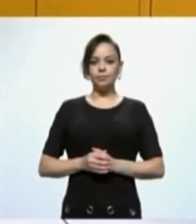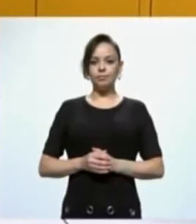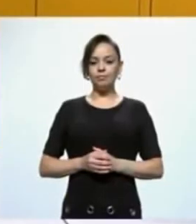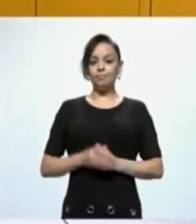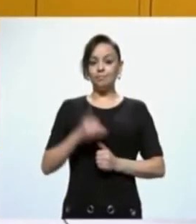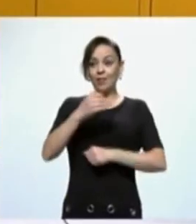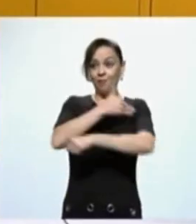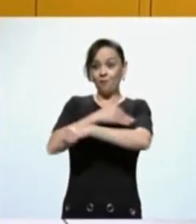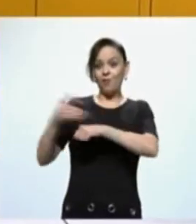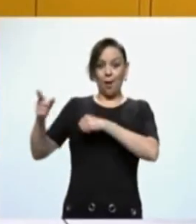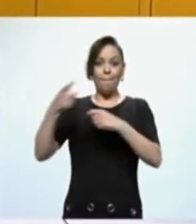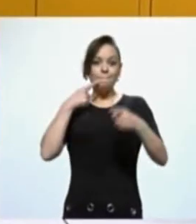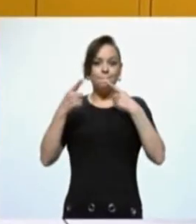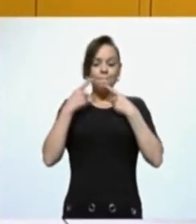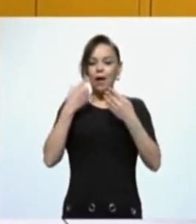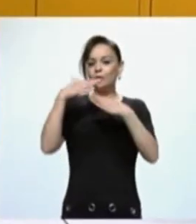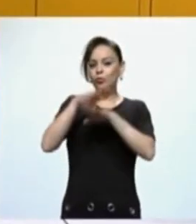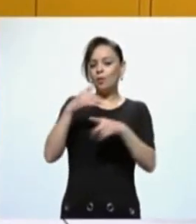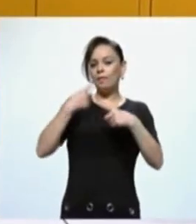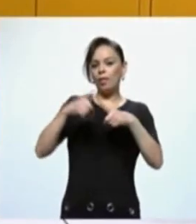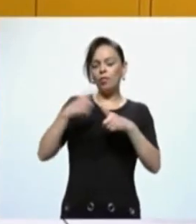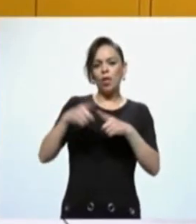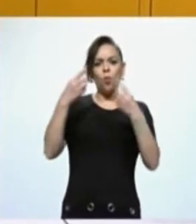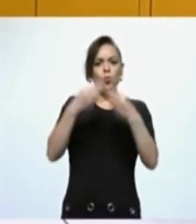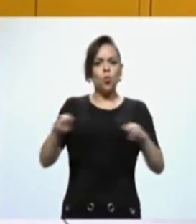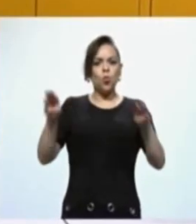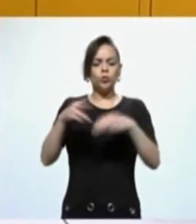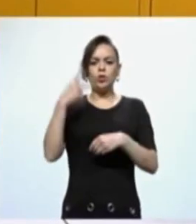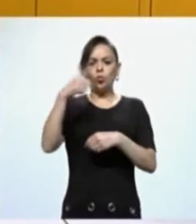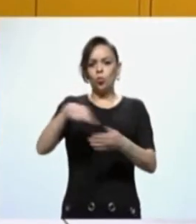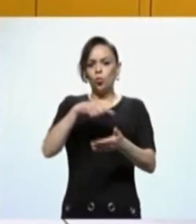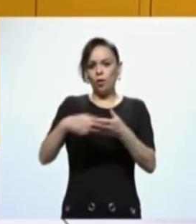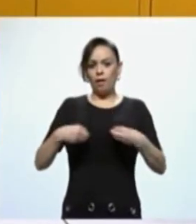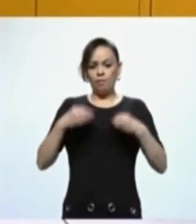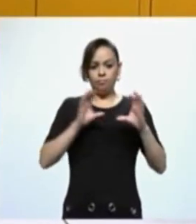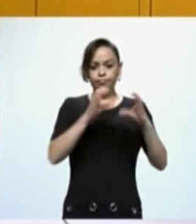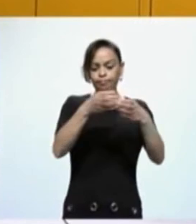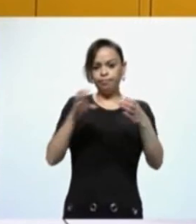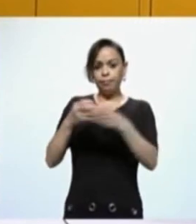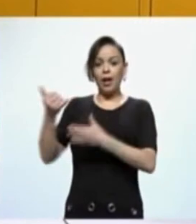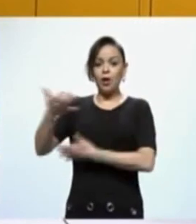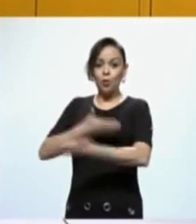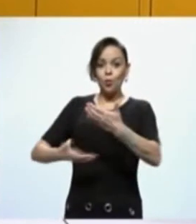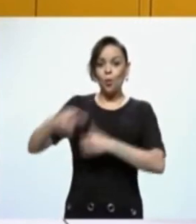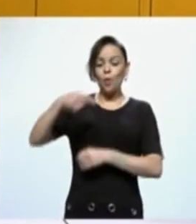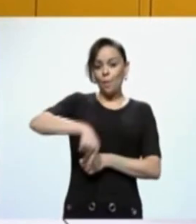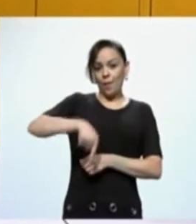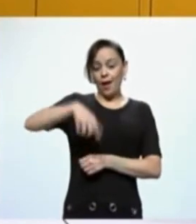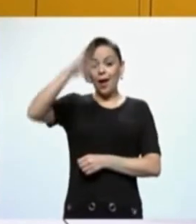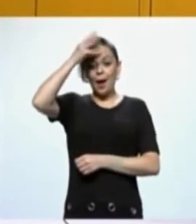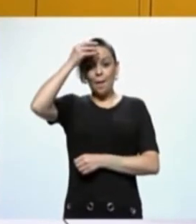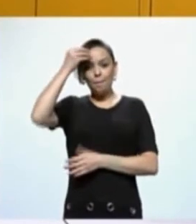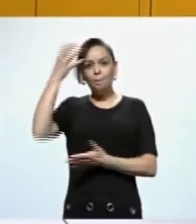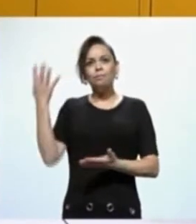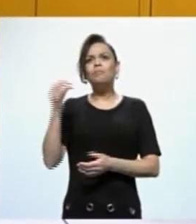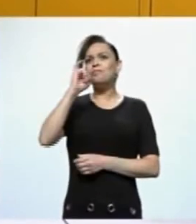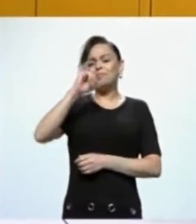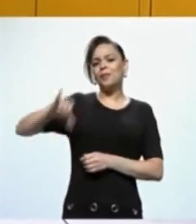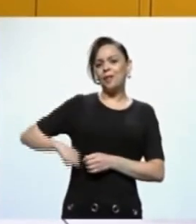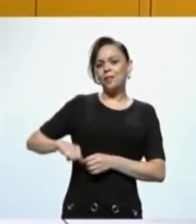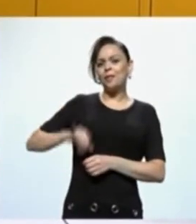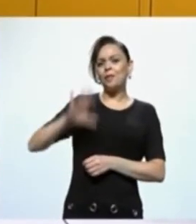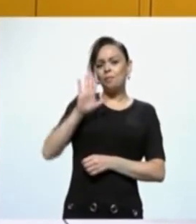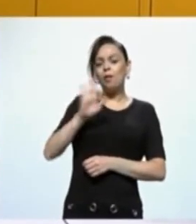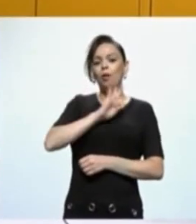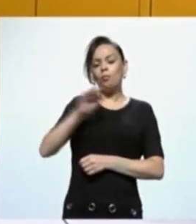Platica con tu familia sobre la música que hay en tu comunidad y comparte lo que aprendiste en este programa. Seguro les parecerá interesante y podrán